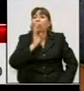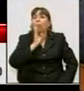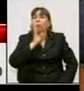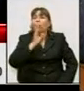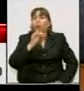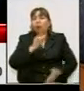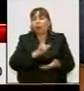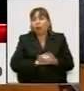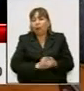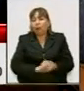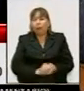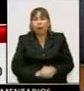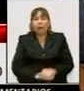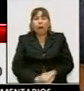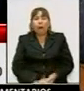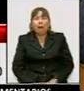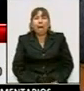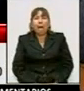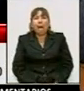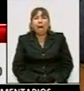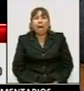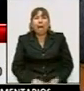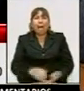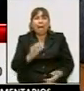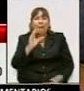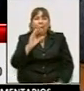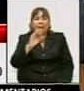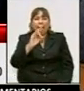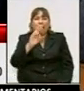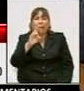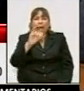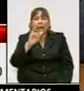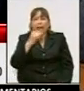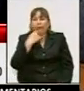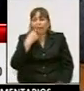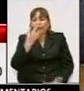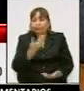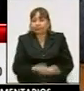era el contendor, el señor Alex Curi, pero...